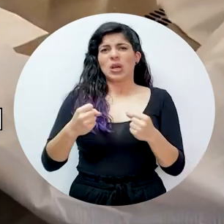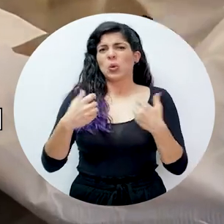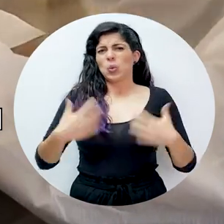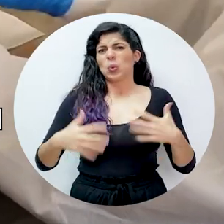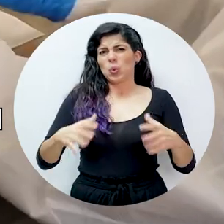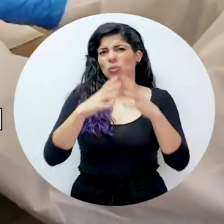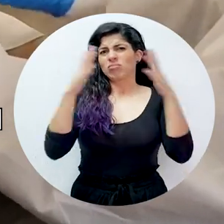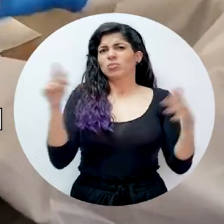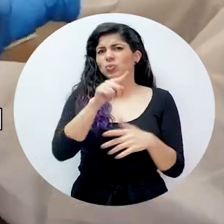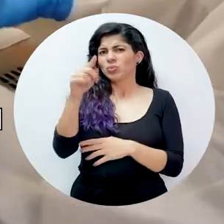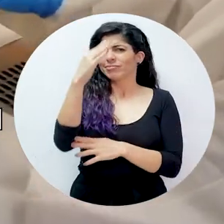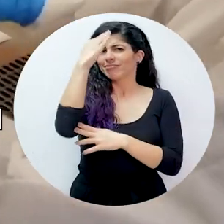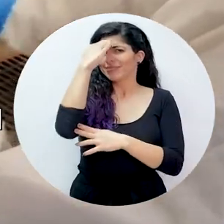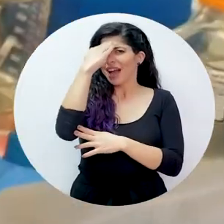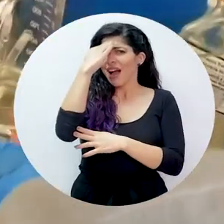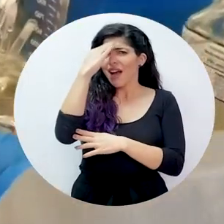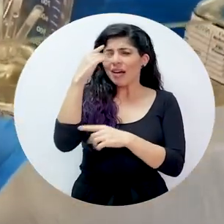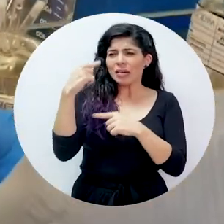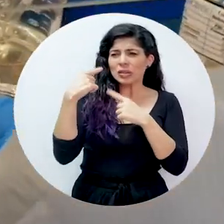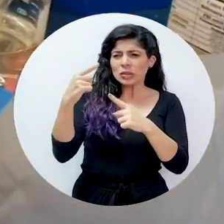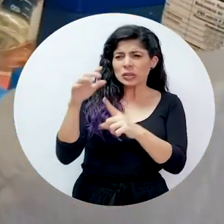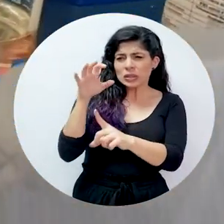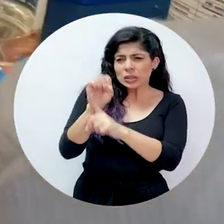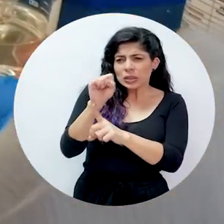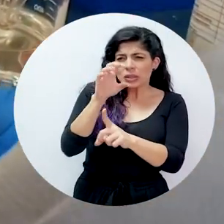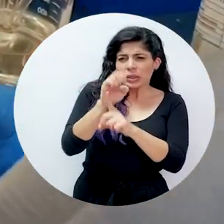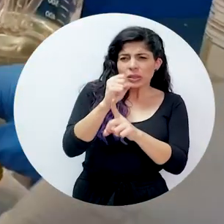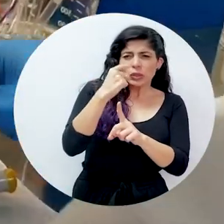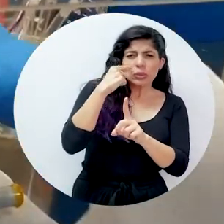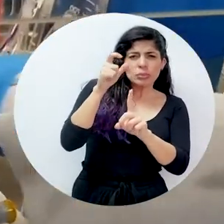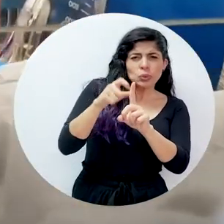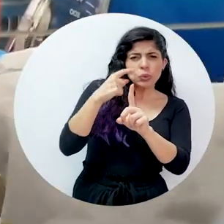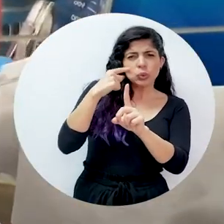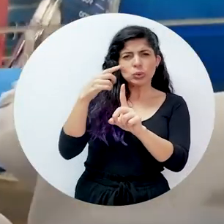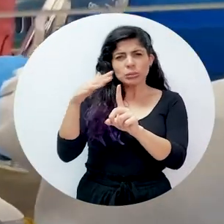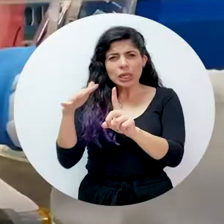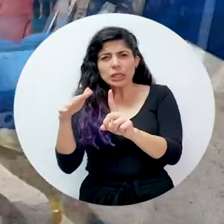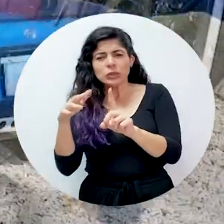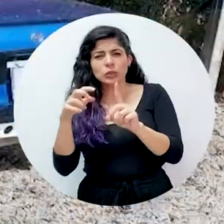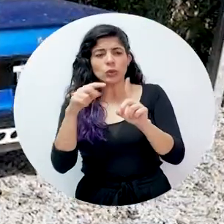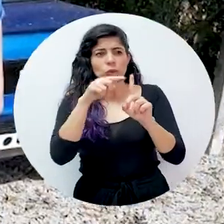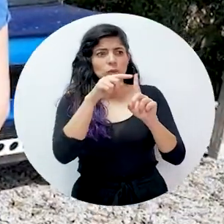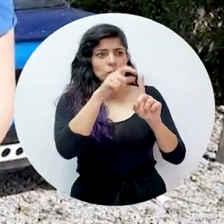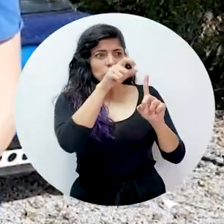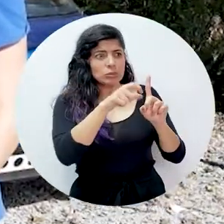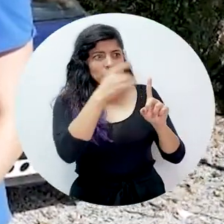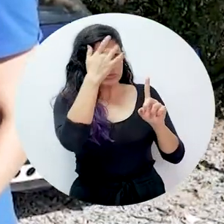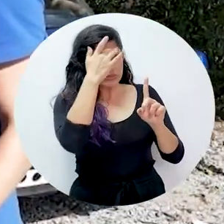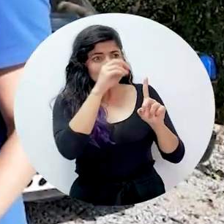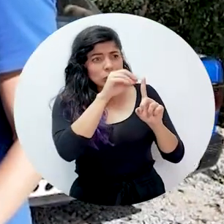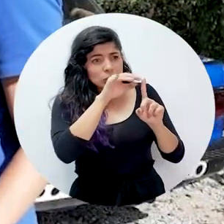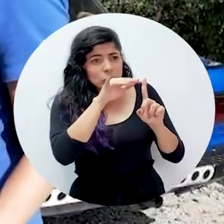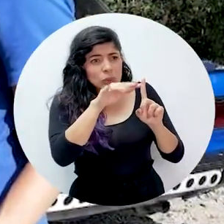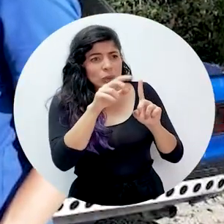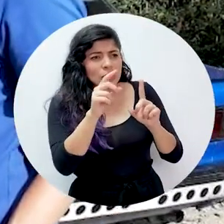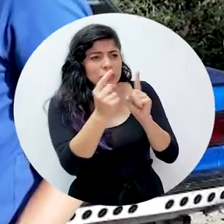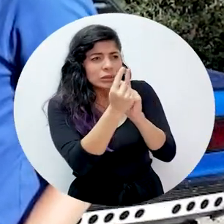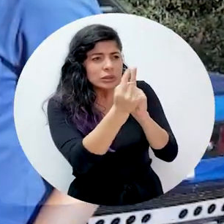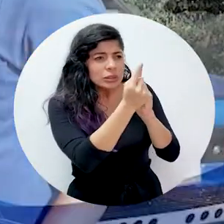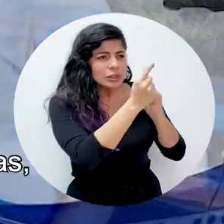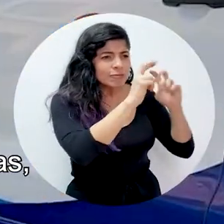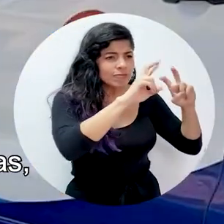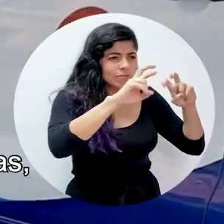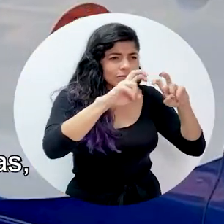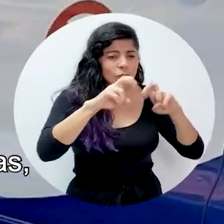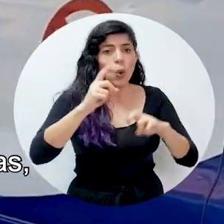de Salud es enorme, ustedes lo saben. Todo lo que ha sido la identificación de los casos sospechosos, el rastreo que hemos hecho de todos los contactos